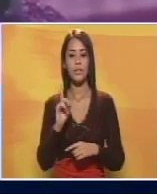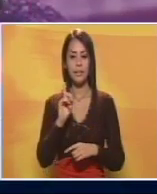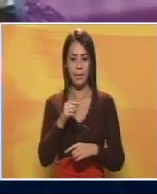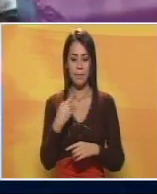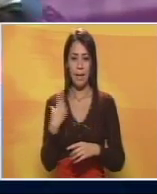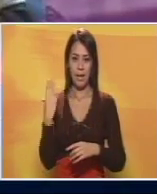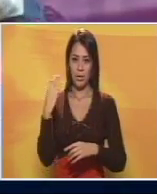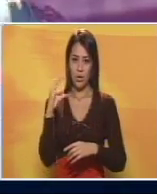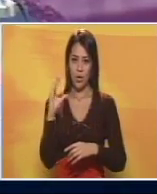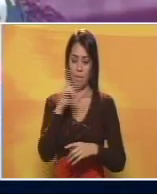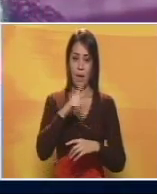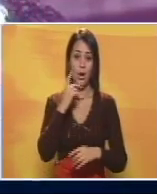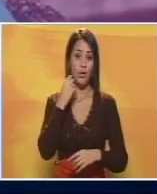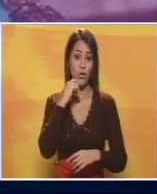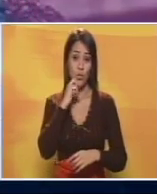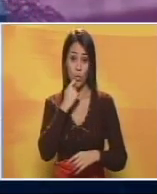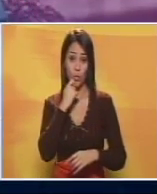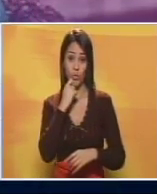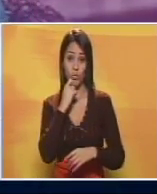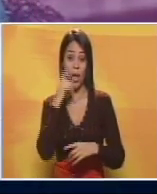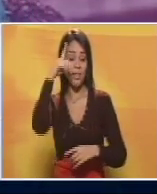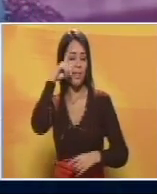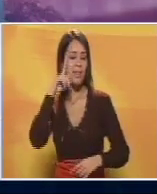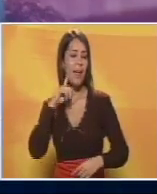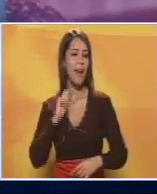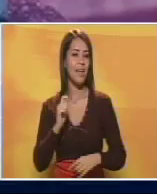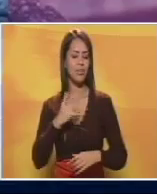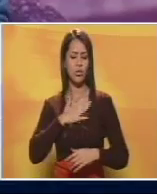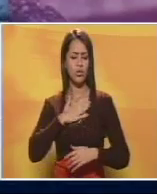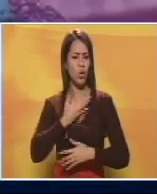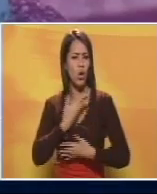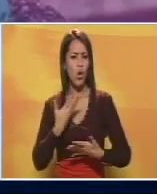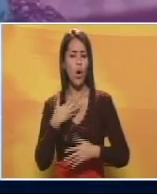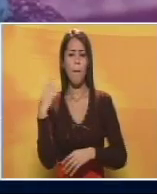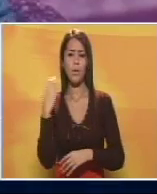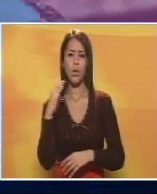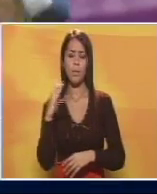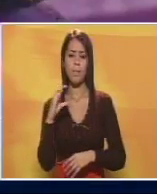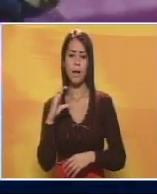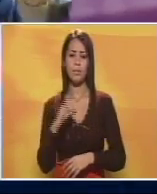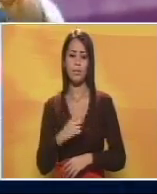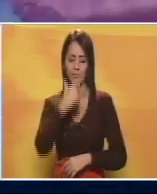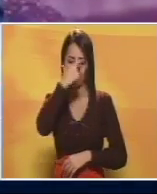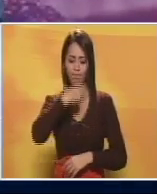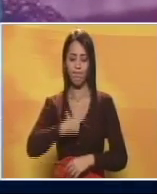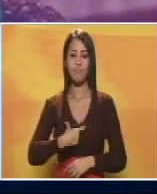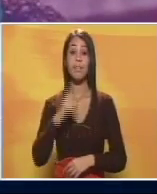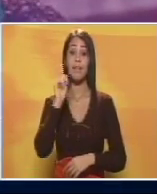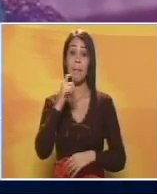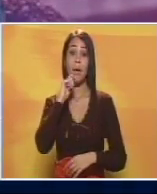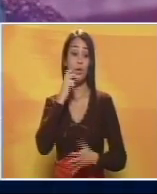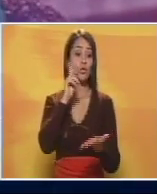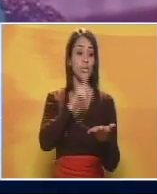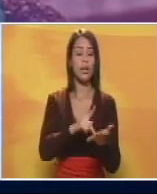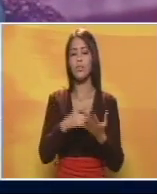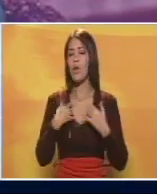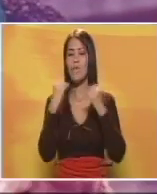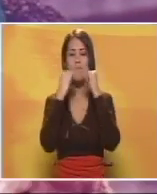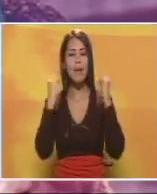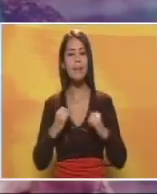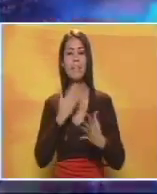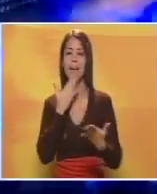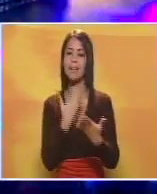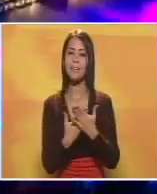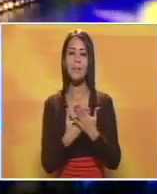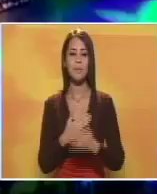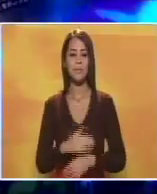tierra para Rusia y a poner mi talento y a poner todo lo que soy yo como colombiano, me lo llevo para Rusia también, así que me siento muy feliz, me siento